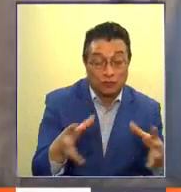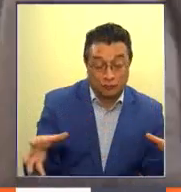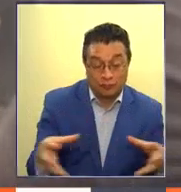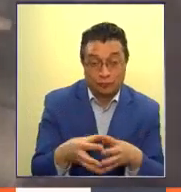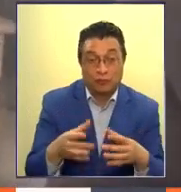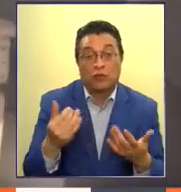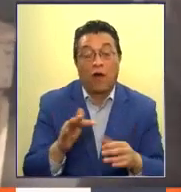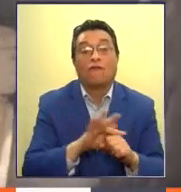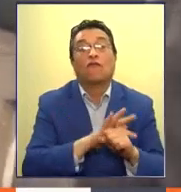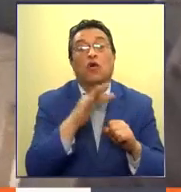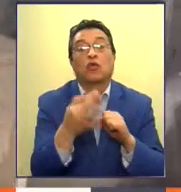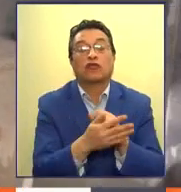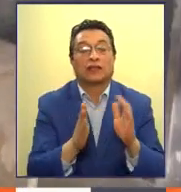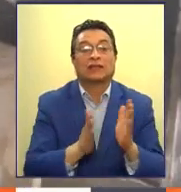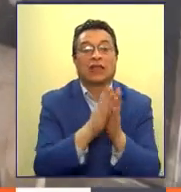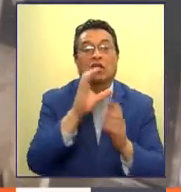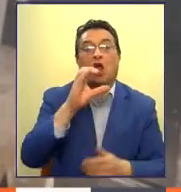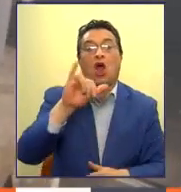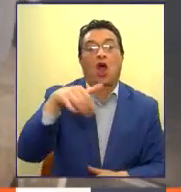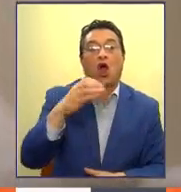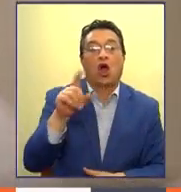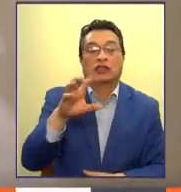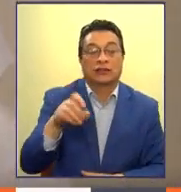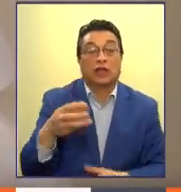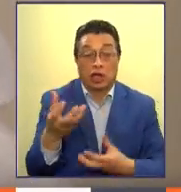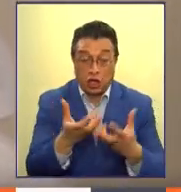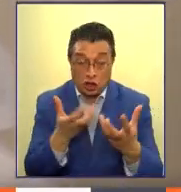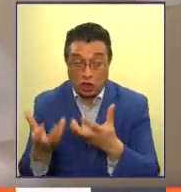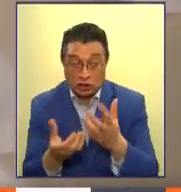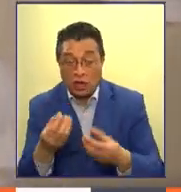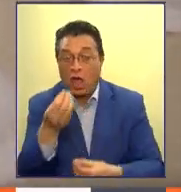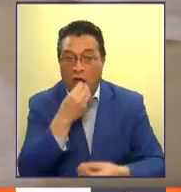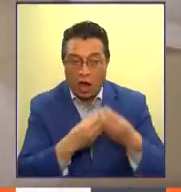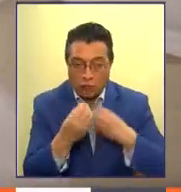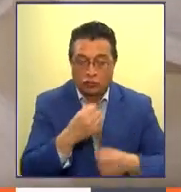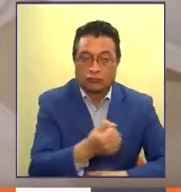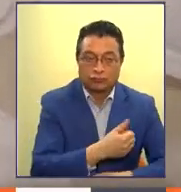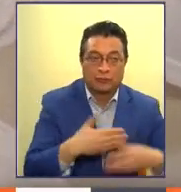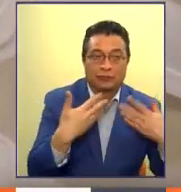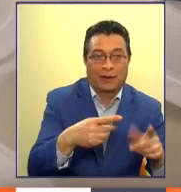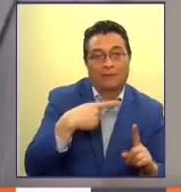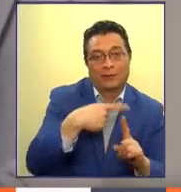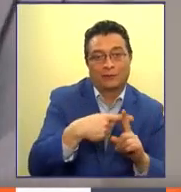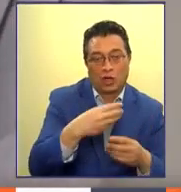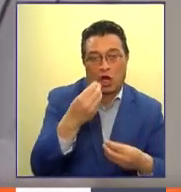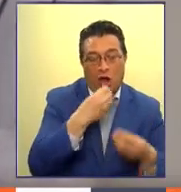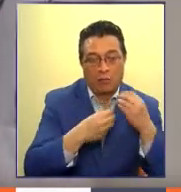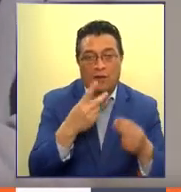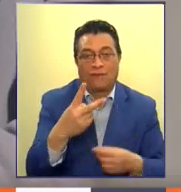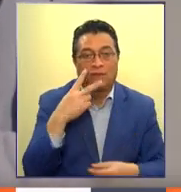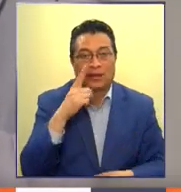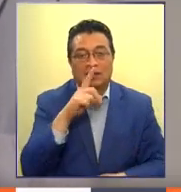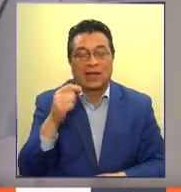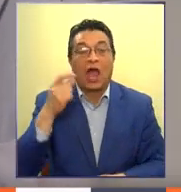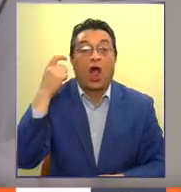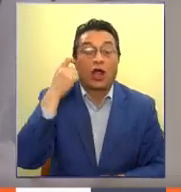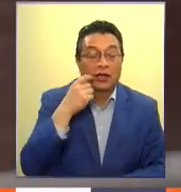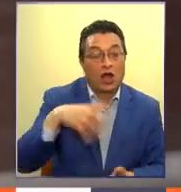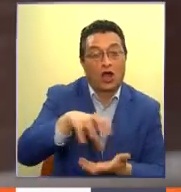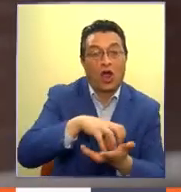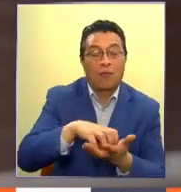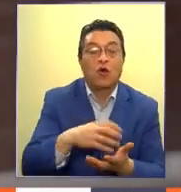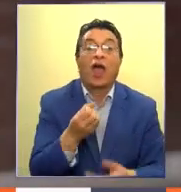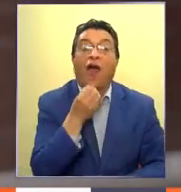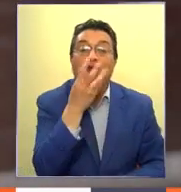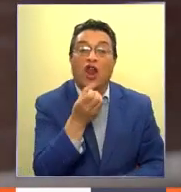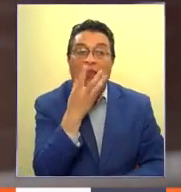como la Fundación San José. En esta cocina preparan almuerzos para los beneficiarios del comedor de Villa O'Higgins en la comuna de La Florida. Y